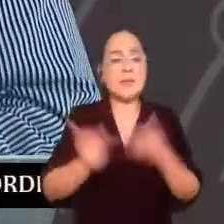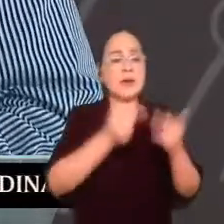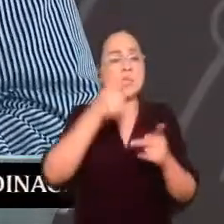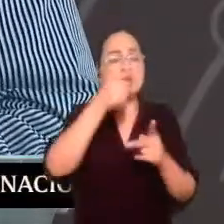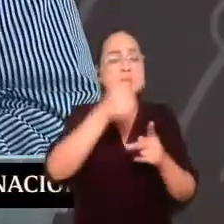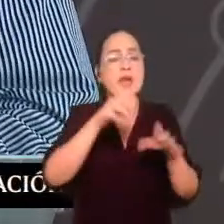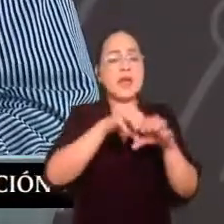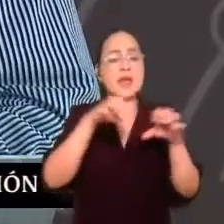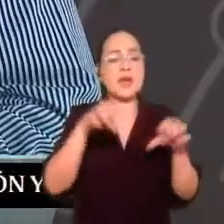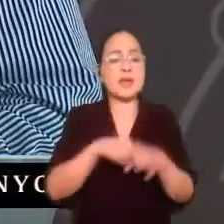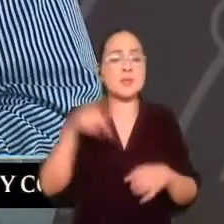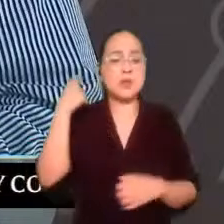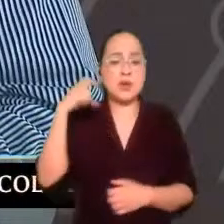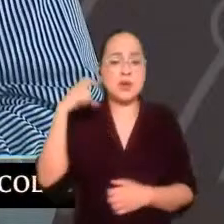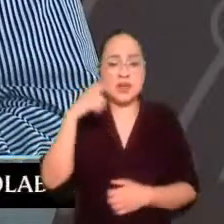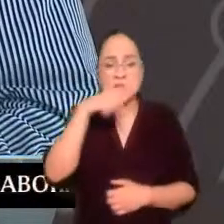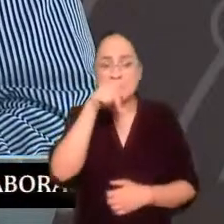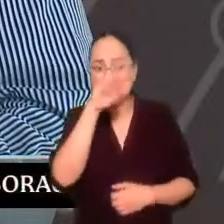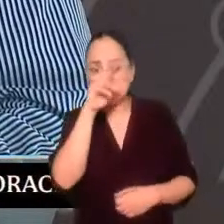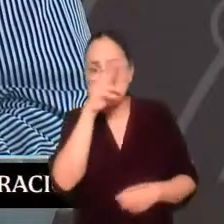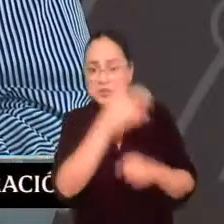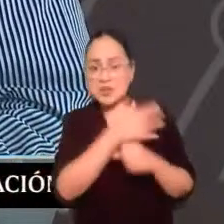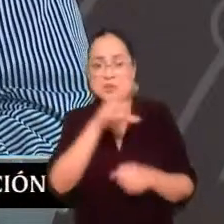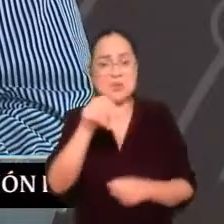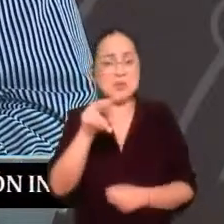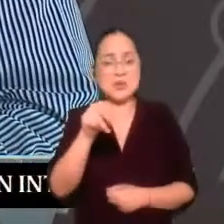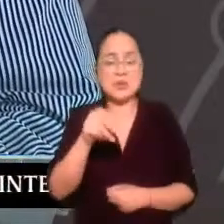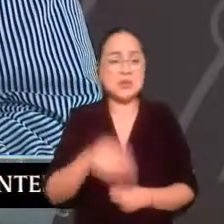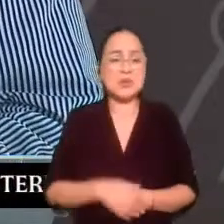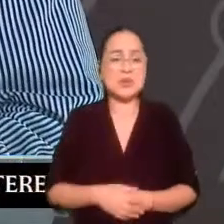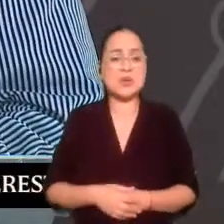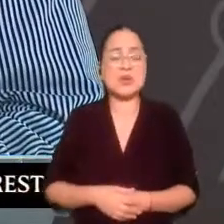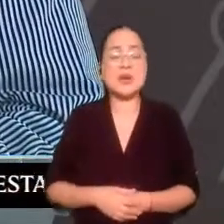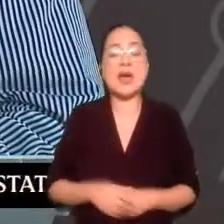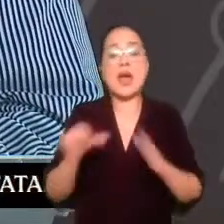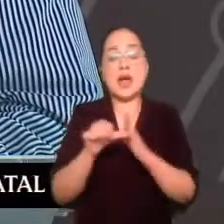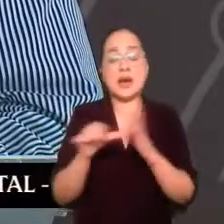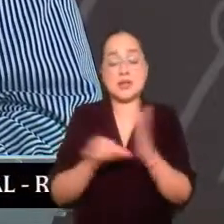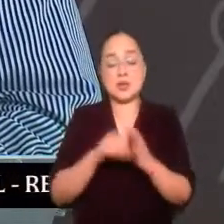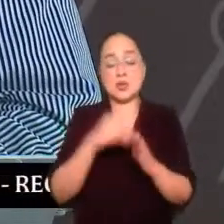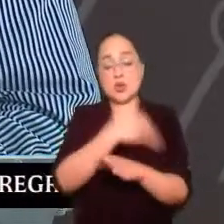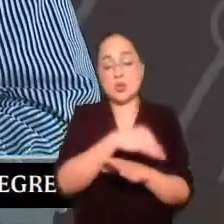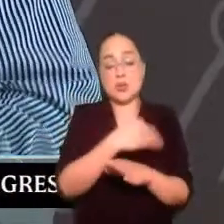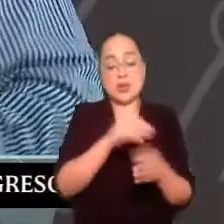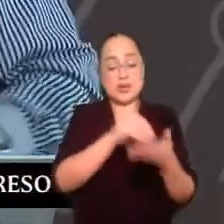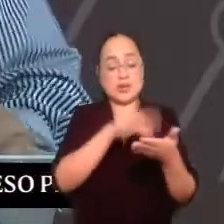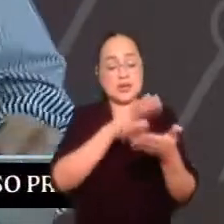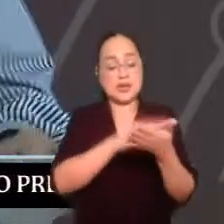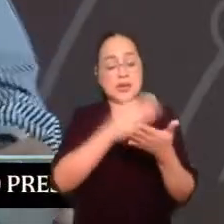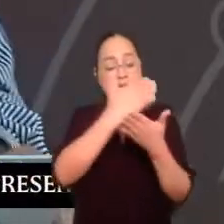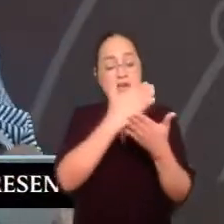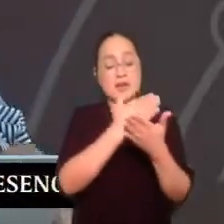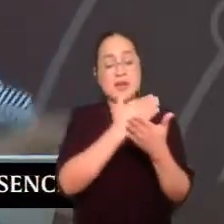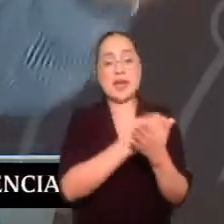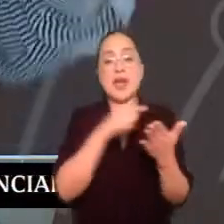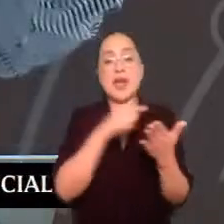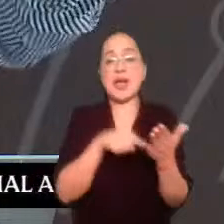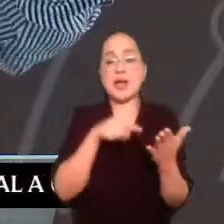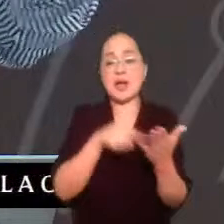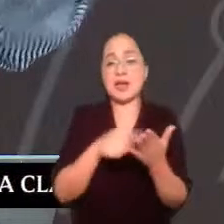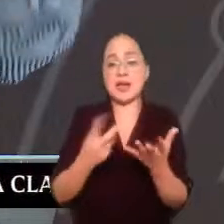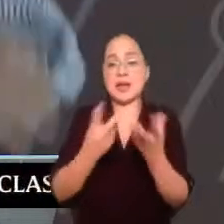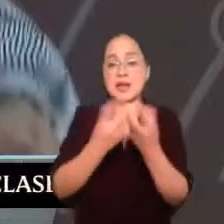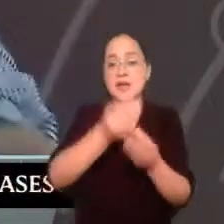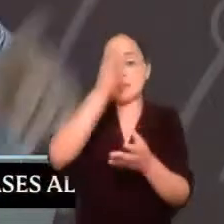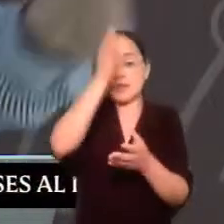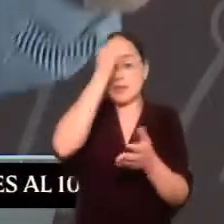tienen facultades, además de que uno de los transitorios de los artículos del convenio dice